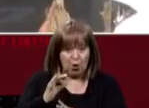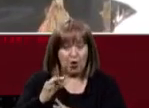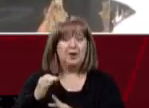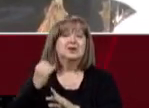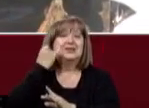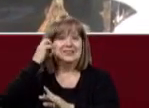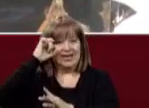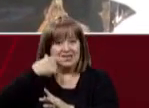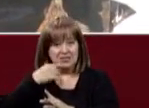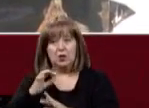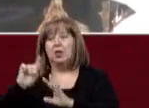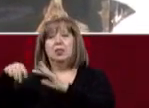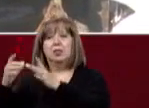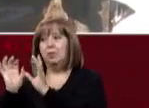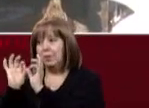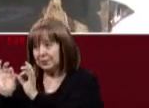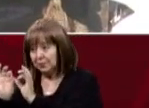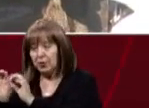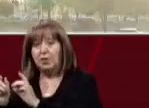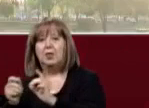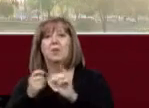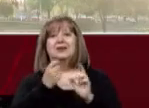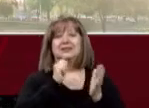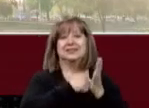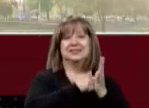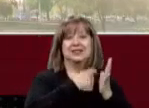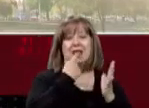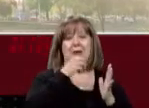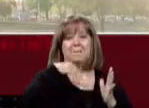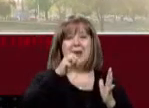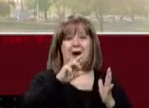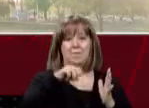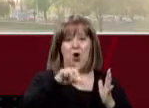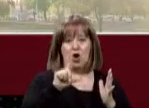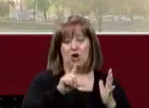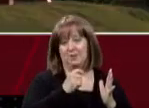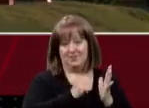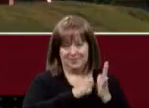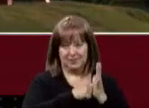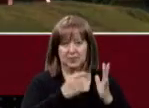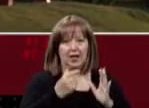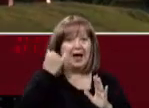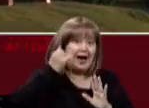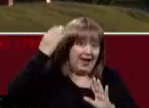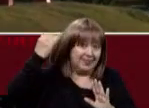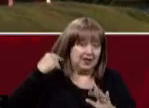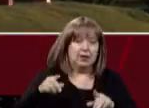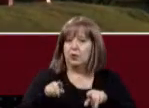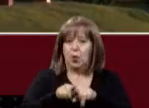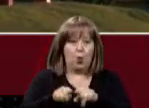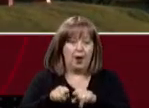pasaban al mármol con estas herramientas, que eran compases. Entonces, de esa forma yo voy